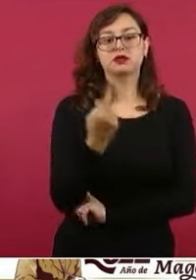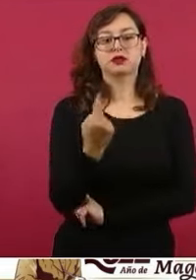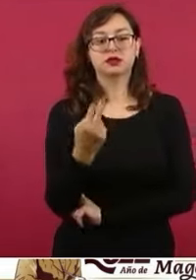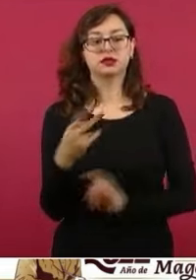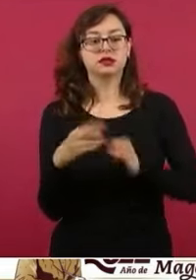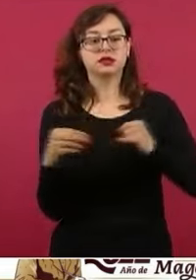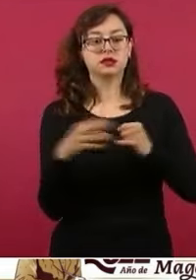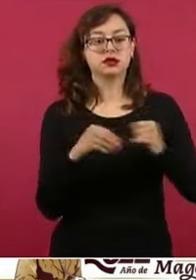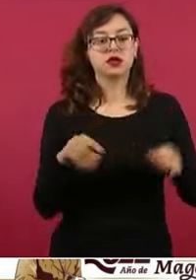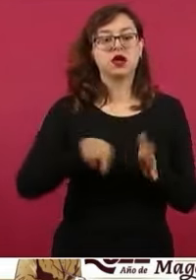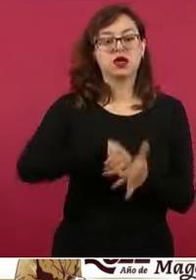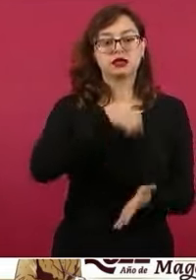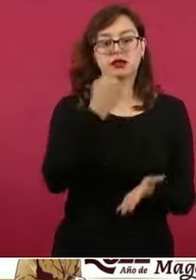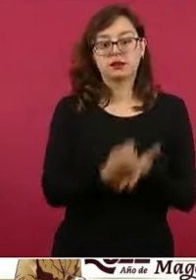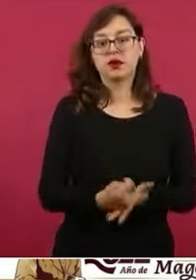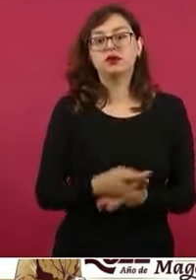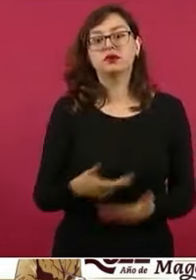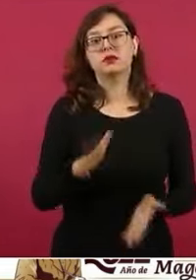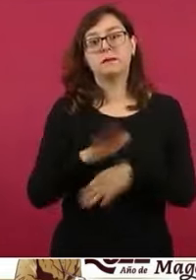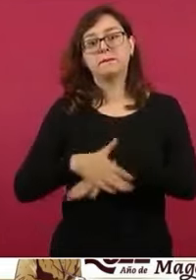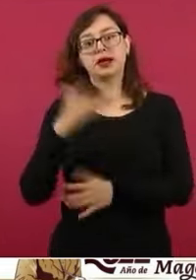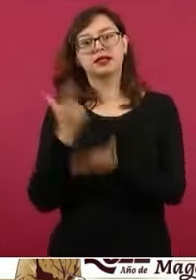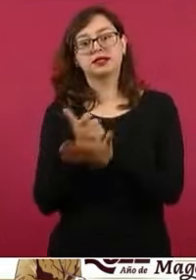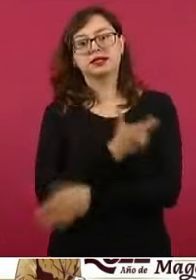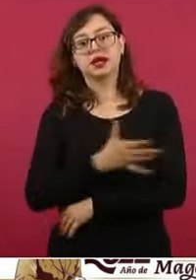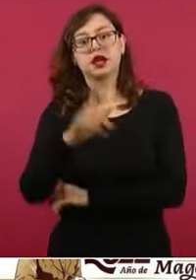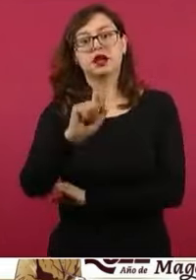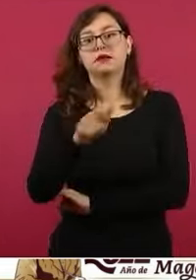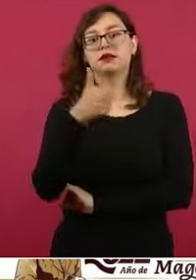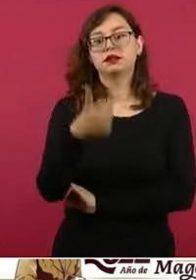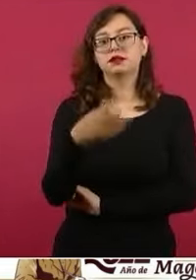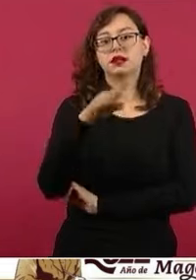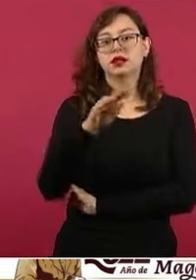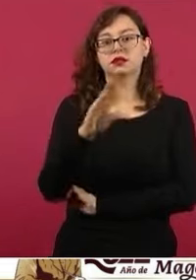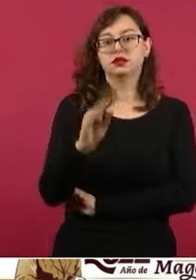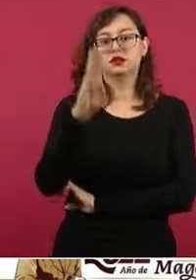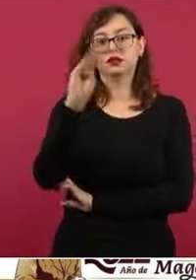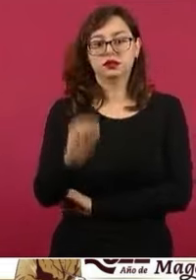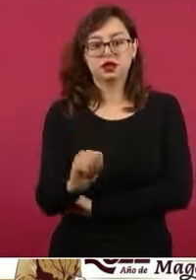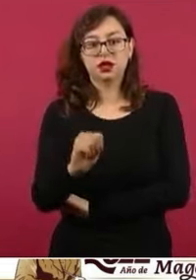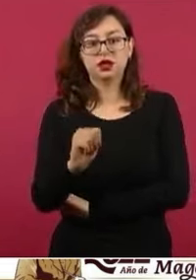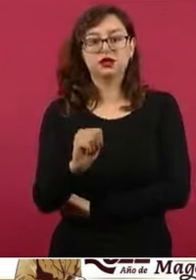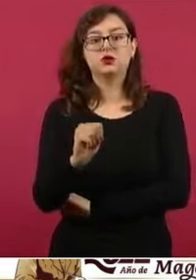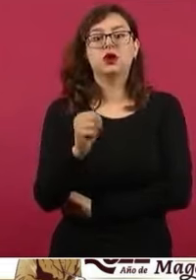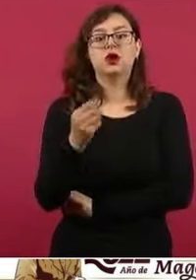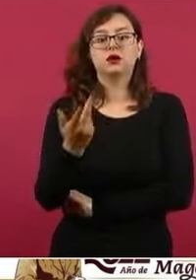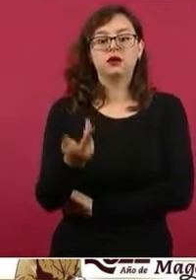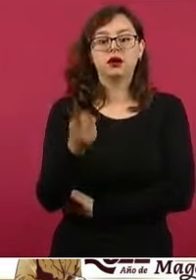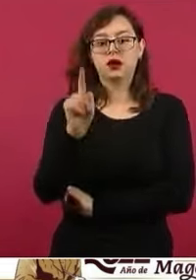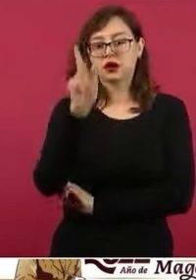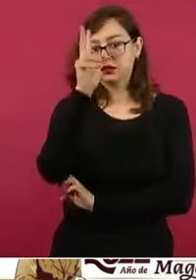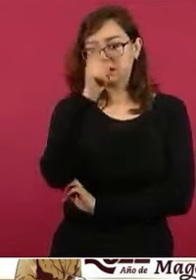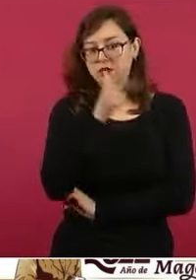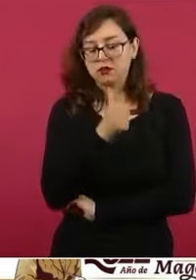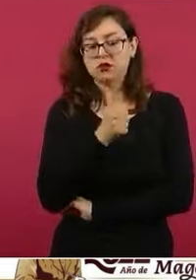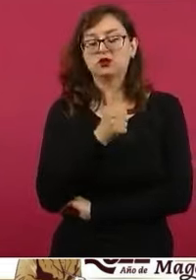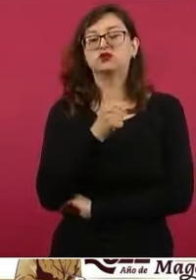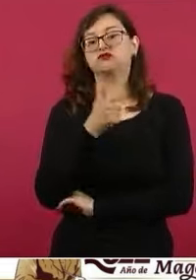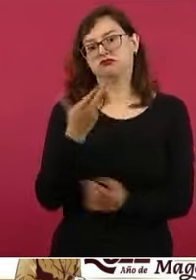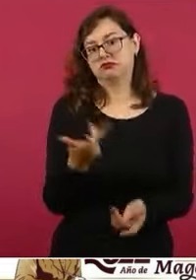$22.25 de Móvil en Altamira, Tamaulipas, $26.99, la más alta de 76 en Hermosillo, Sonora. Ya ha salido